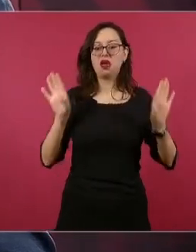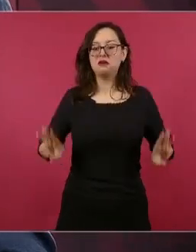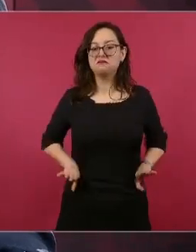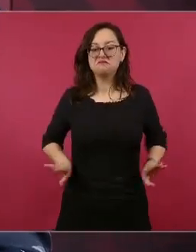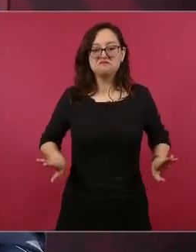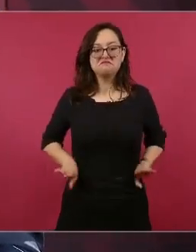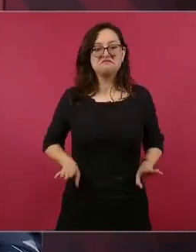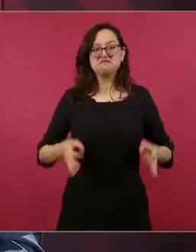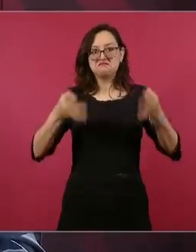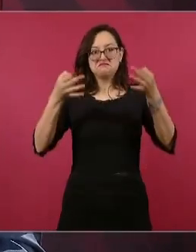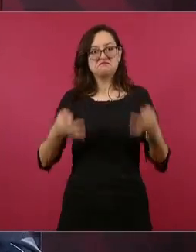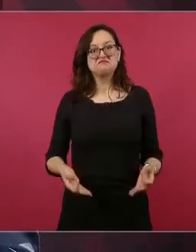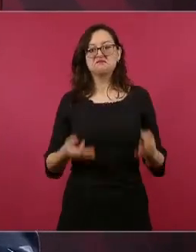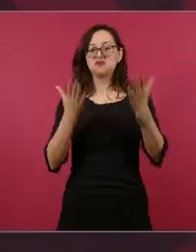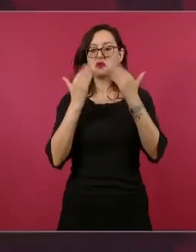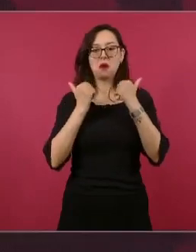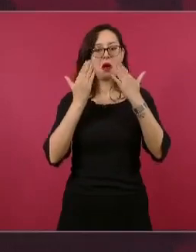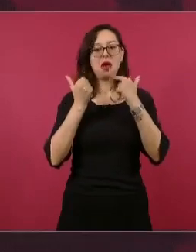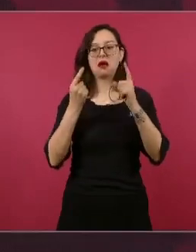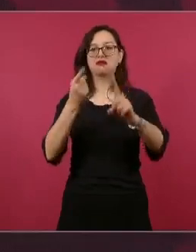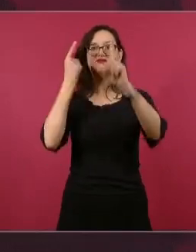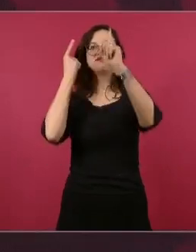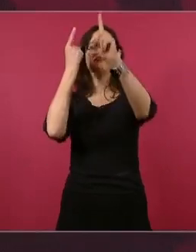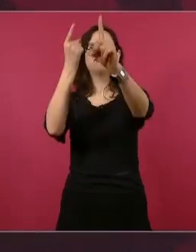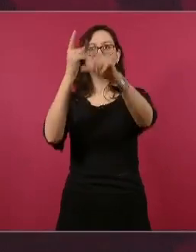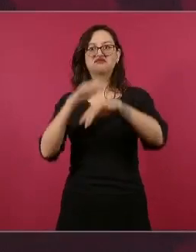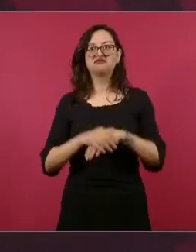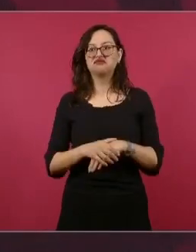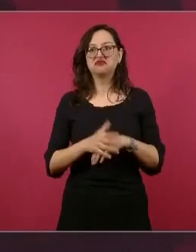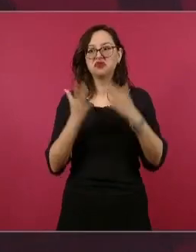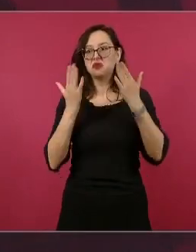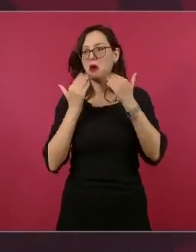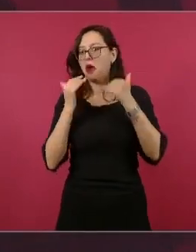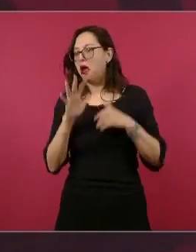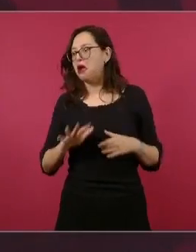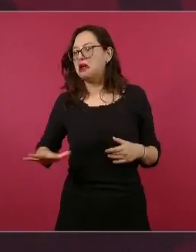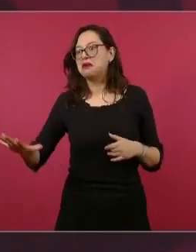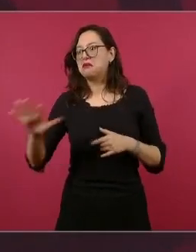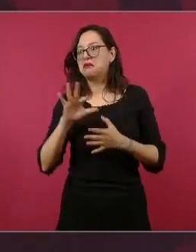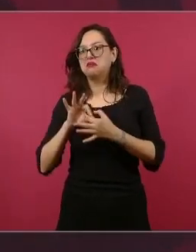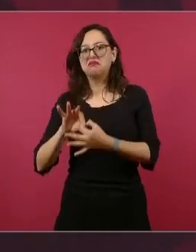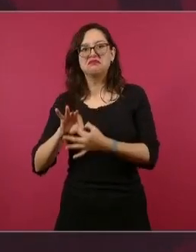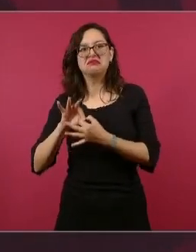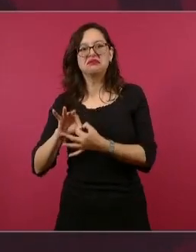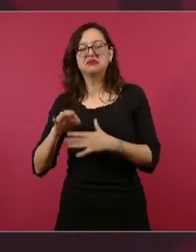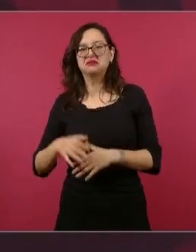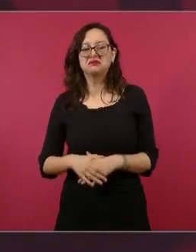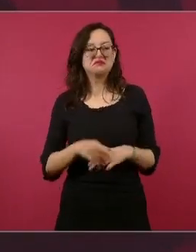al servicio de la misma mafia del poder